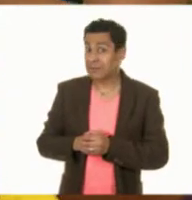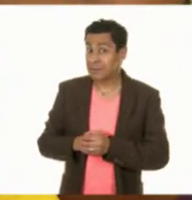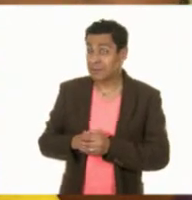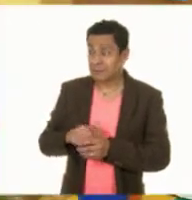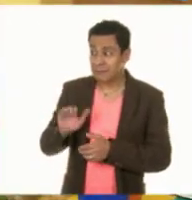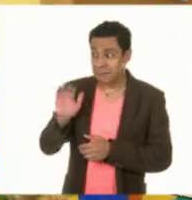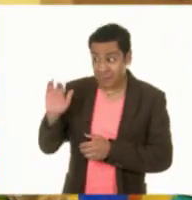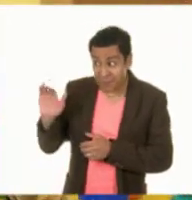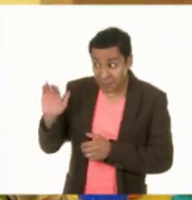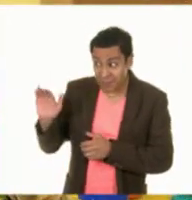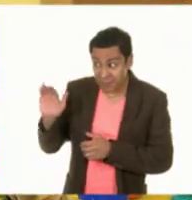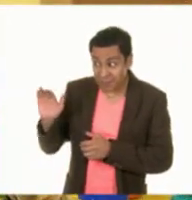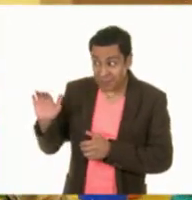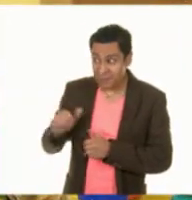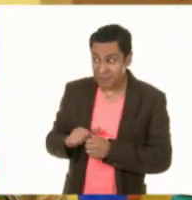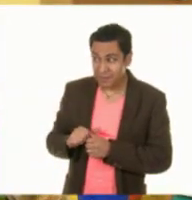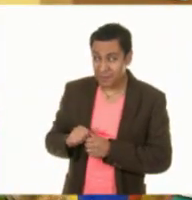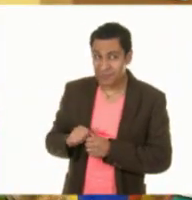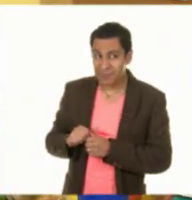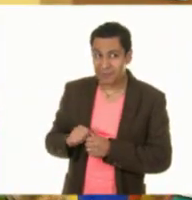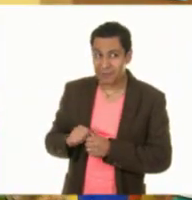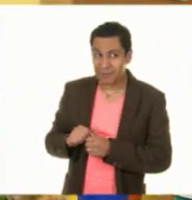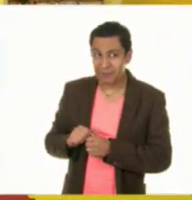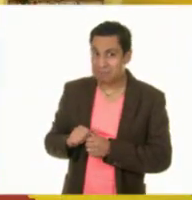Hola, Ramón.